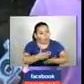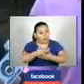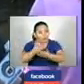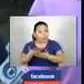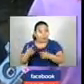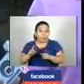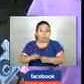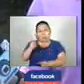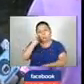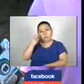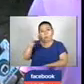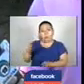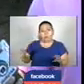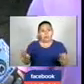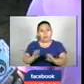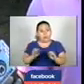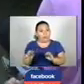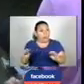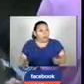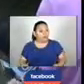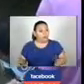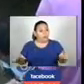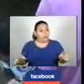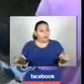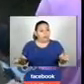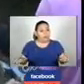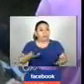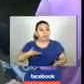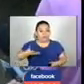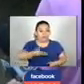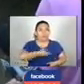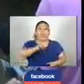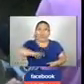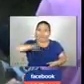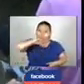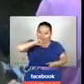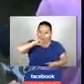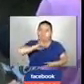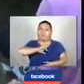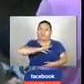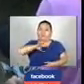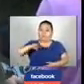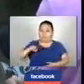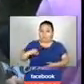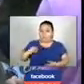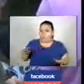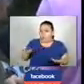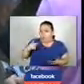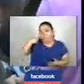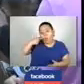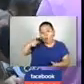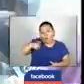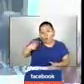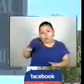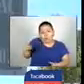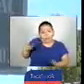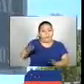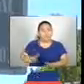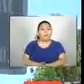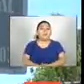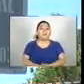aquí no tenemos cómo hacer eso. Aquí somos familias de escasos recursos. Si yo tuviera dinero, no pidiera ayuda a